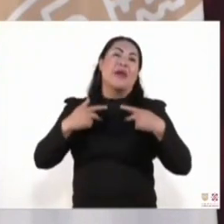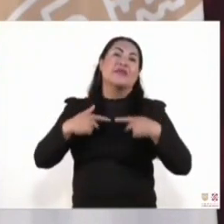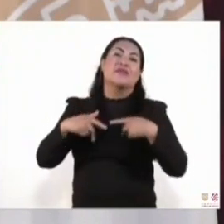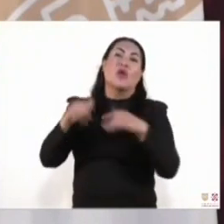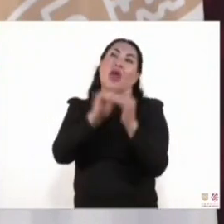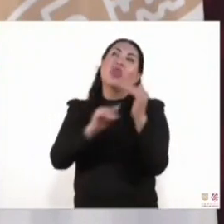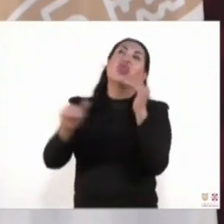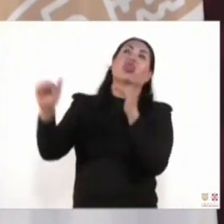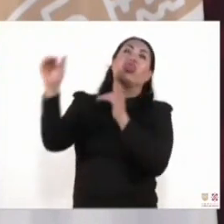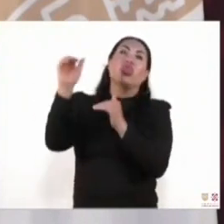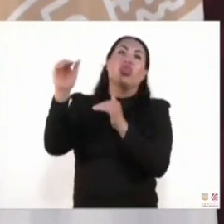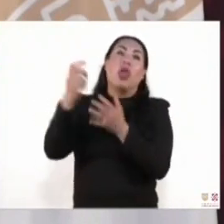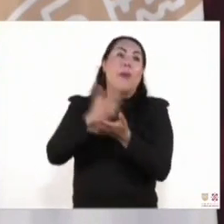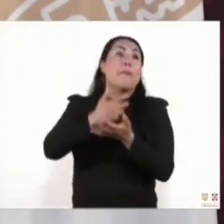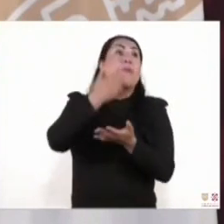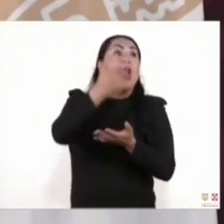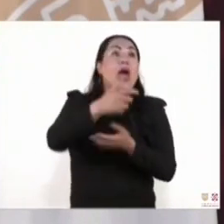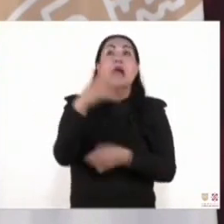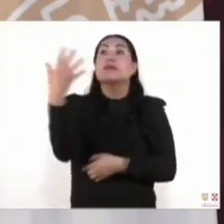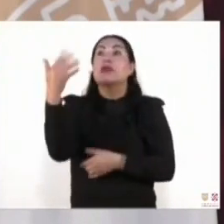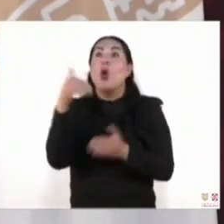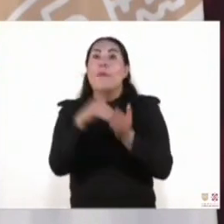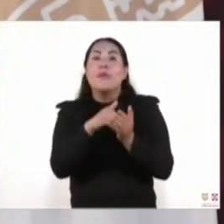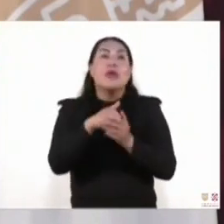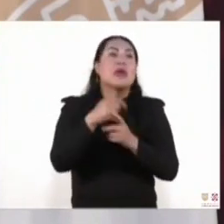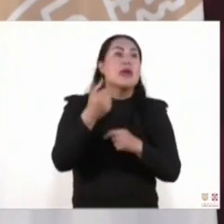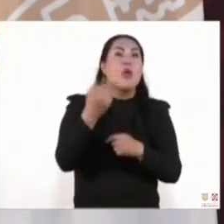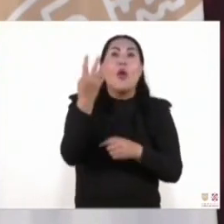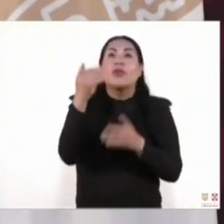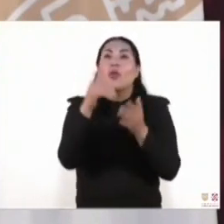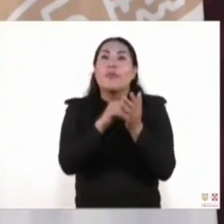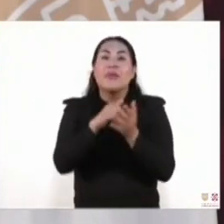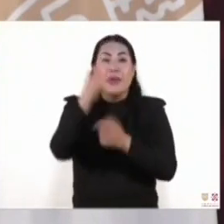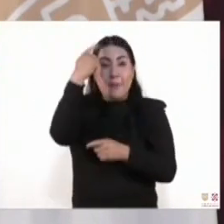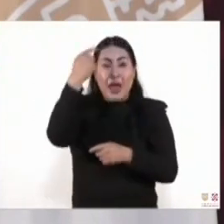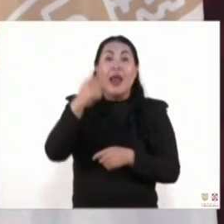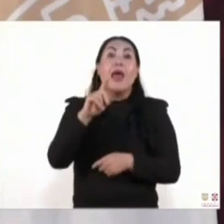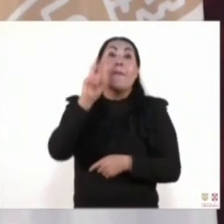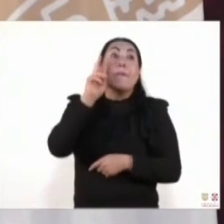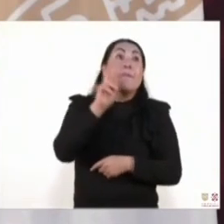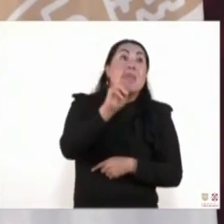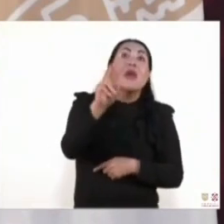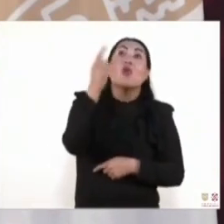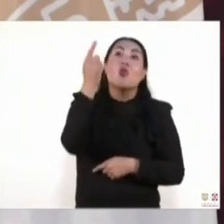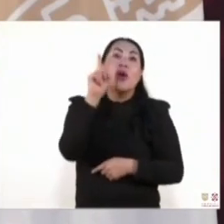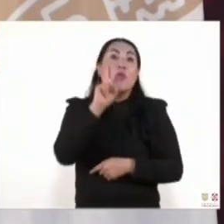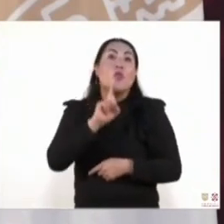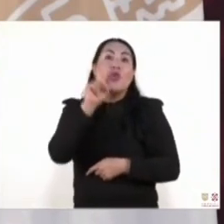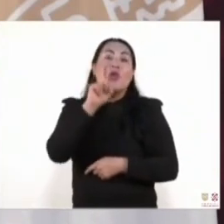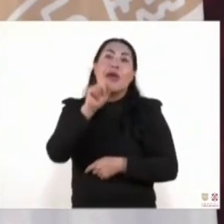3,000 pesos, 1,000 pesos, 5,000 pesos para ir a ver a una artista, un artista.